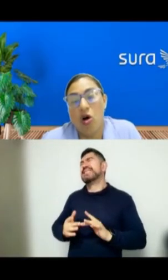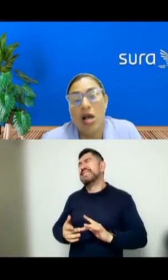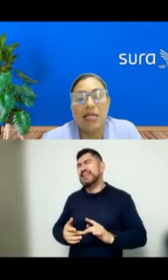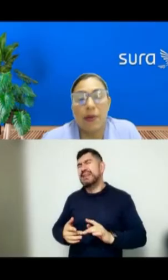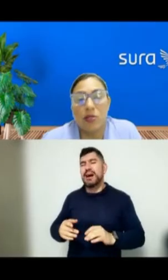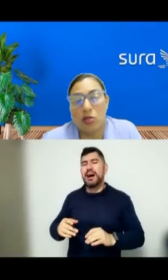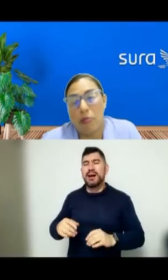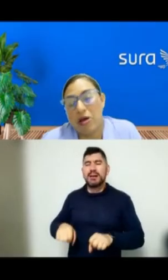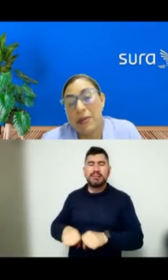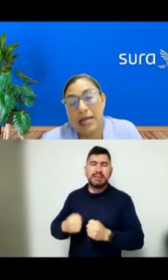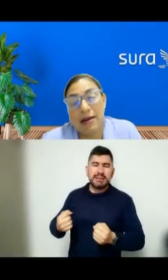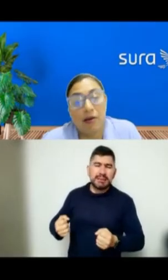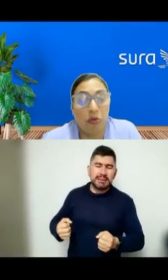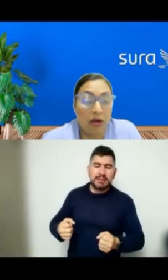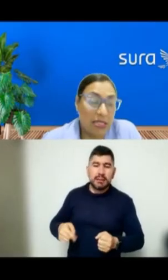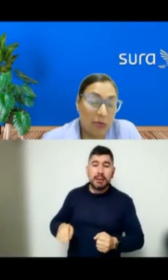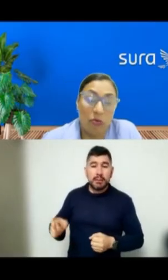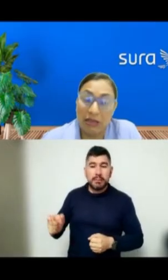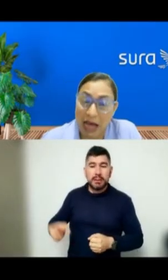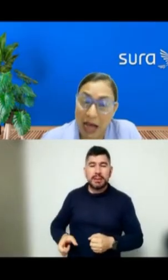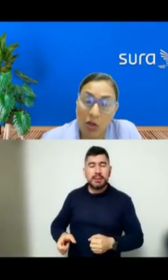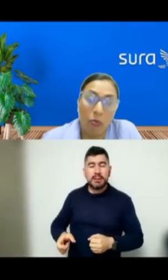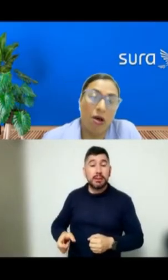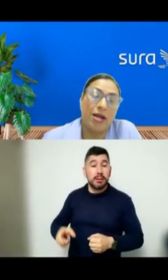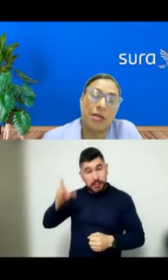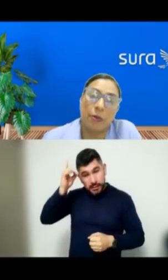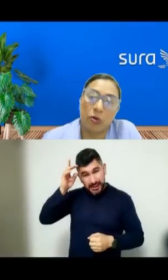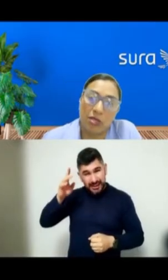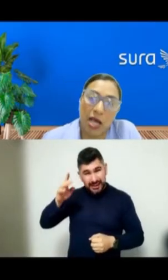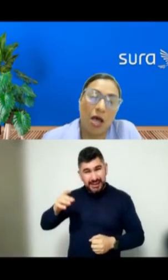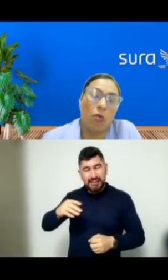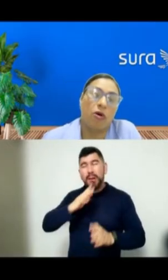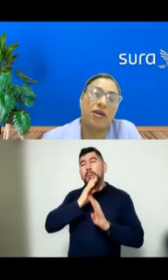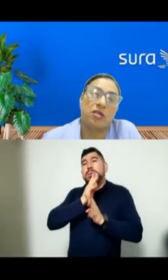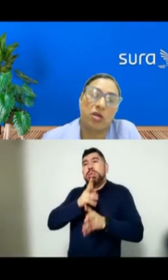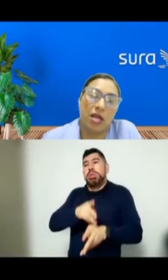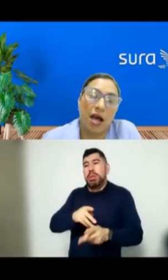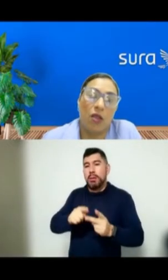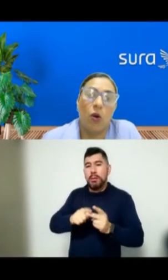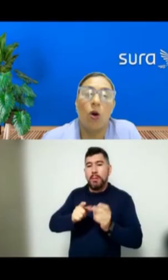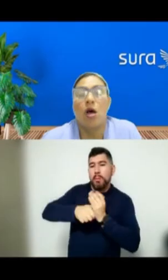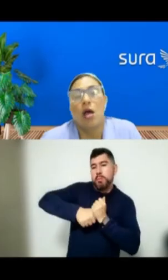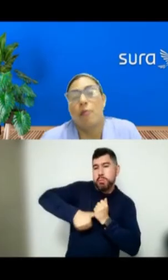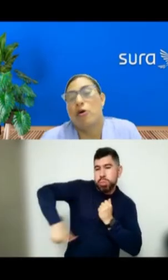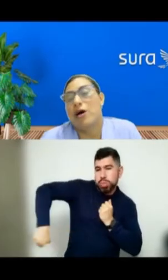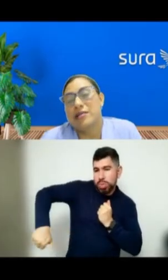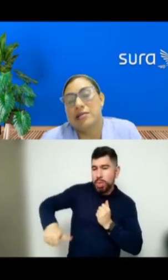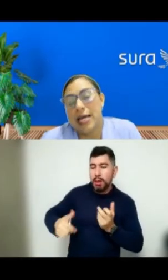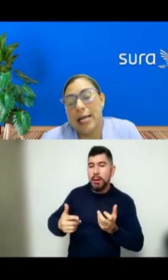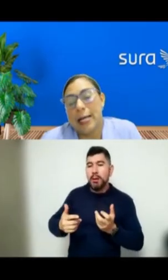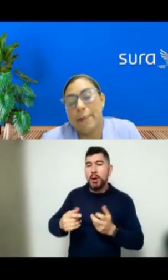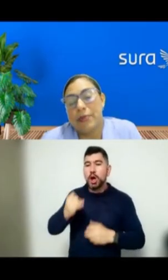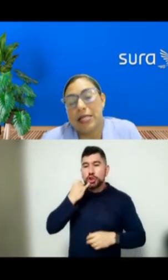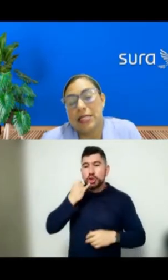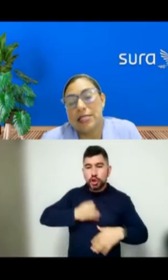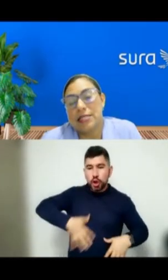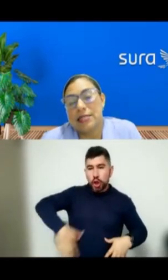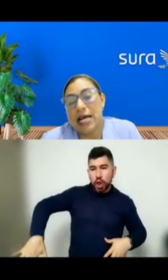que sufrió, esa persona puede haberse vomitado, puede haberse poposeado, puede haberse orinado, puede haber